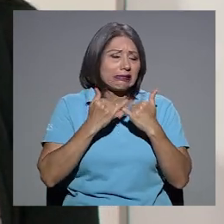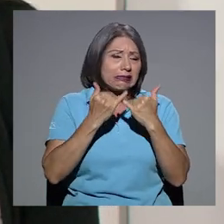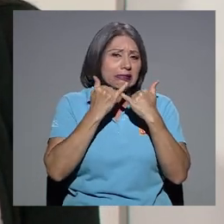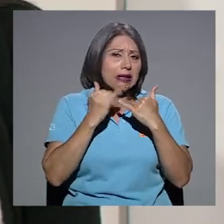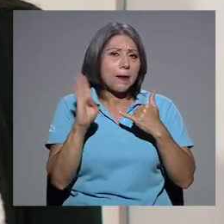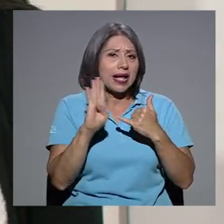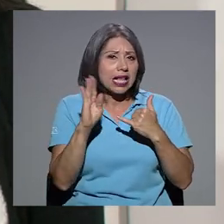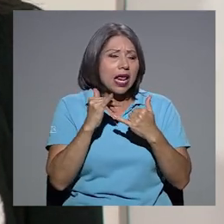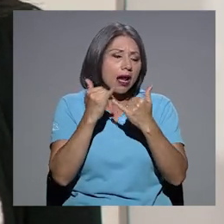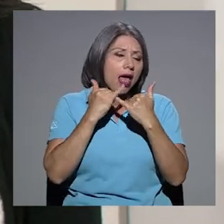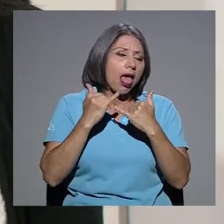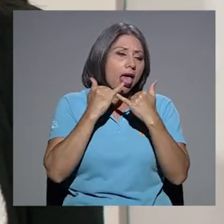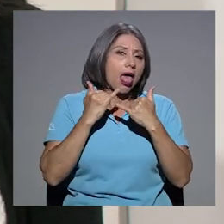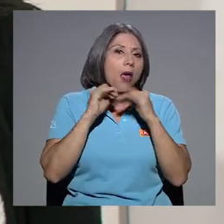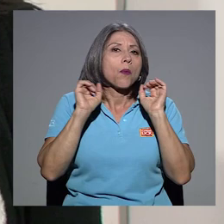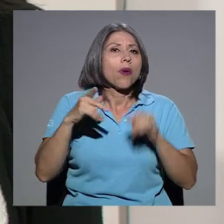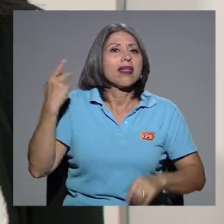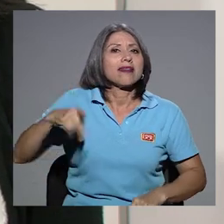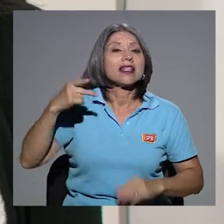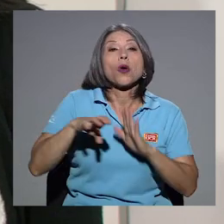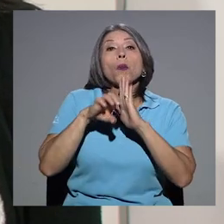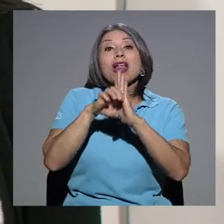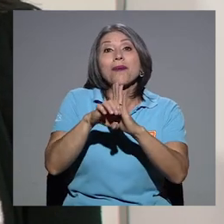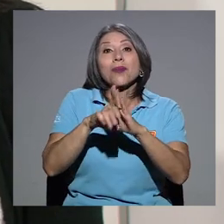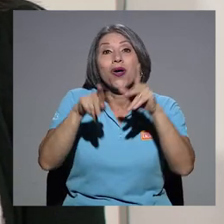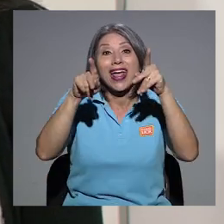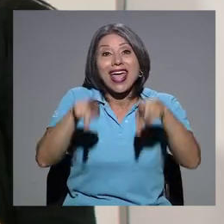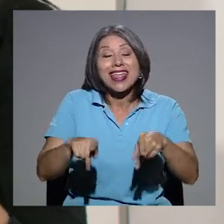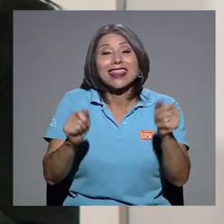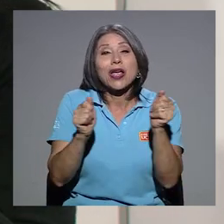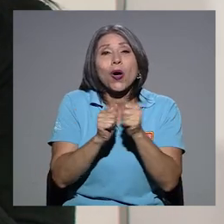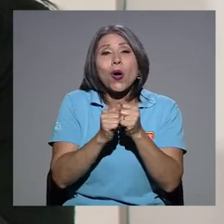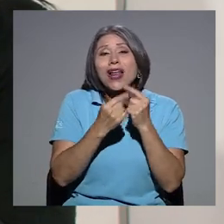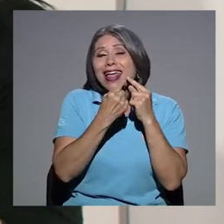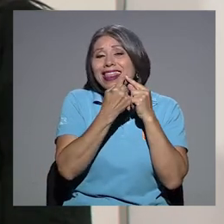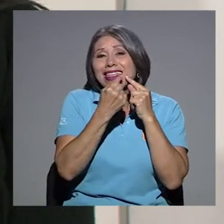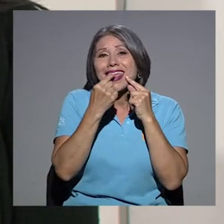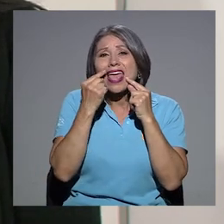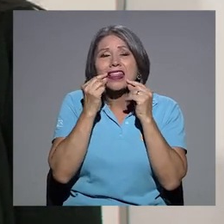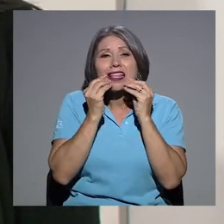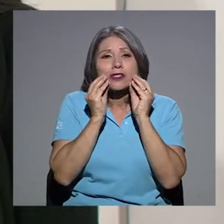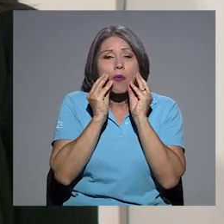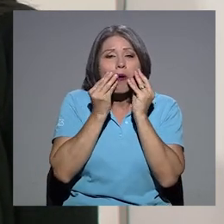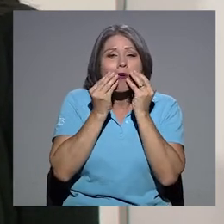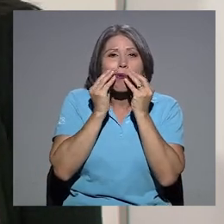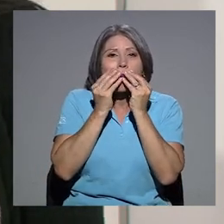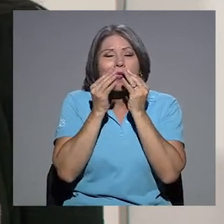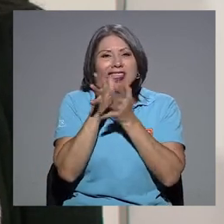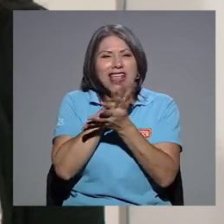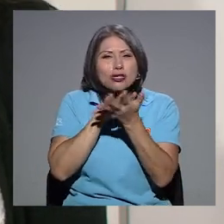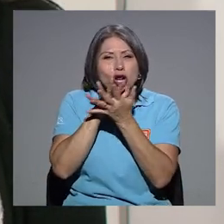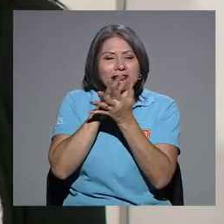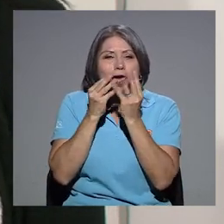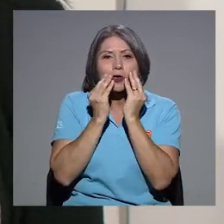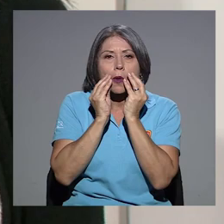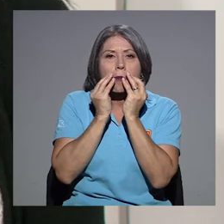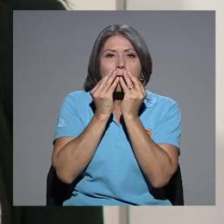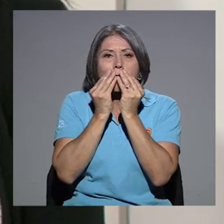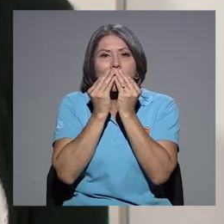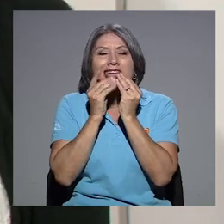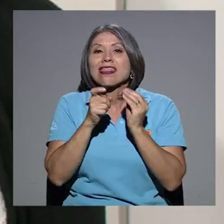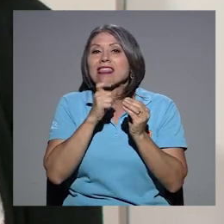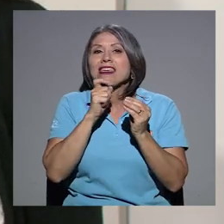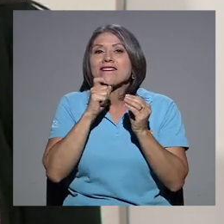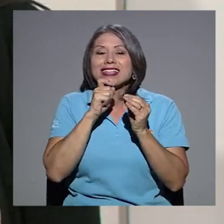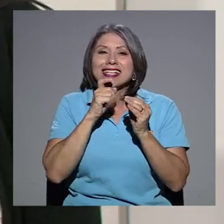factor de riesgo. Por ejemplo, la gente que tiene los dientes apiñados, desordenados, montaditos unos encima de otros. ¿Por qué? Porque es más